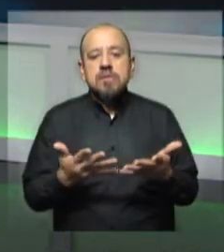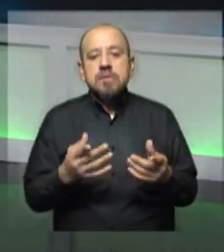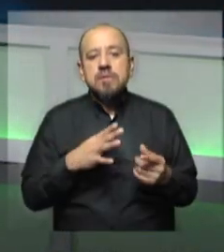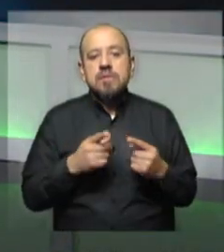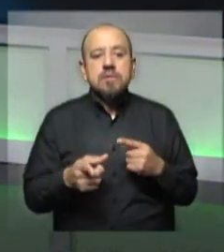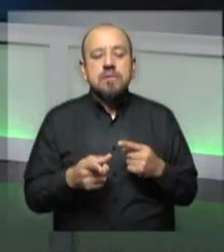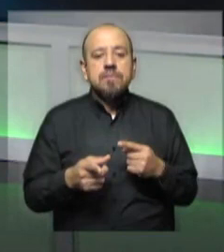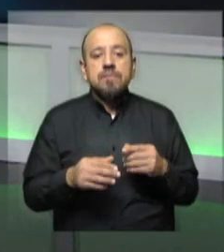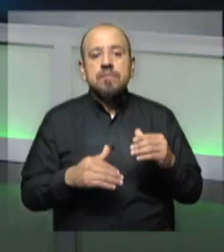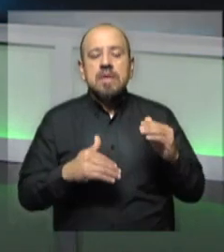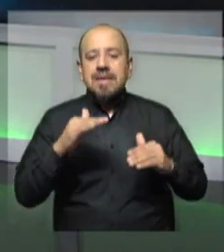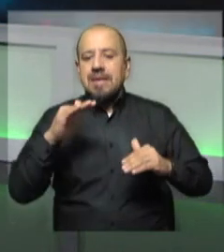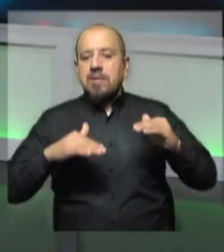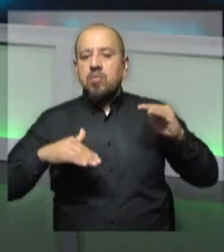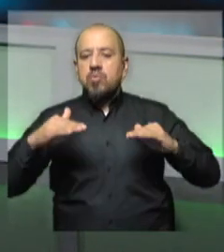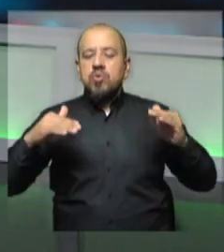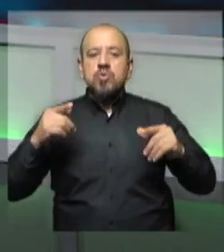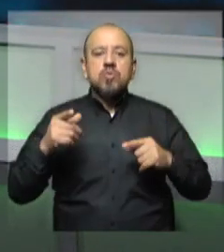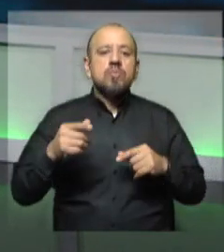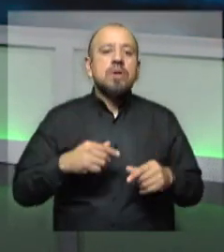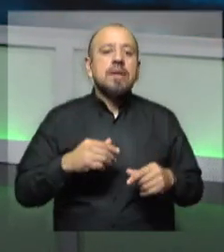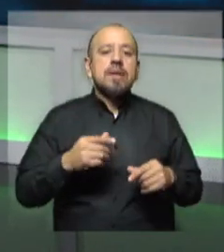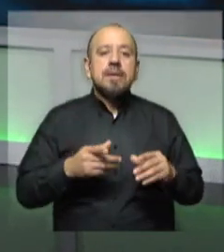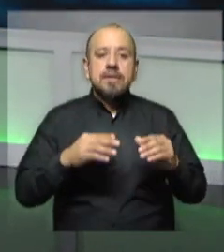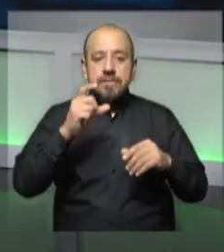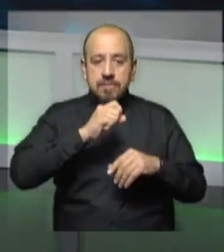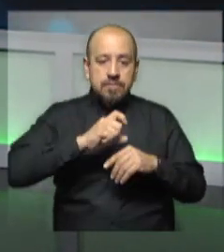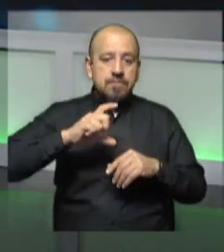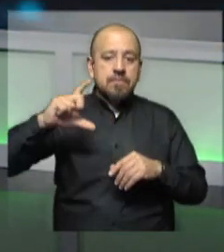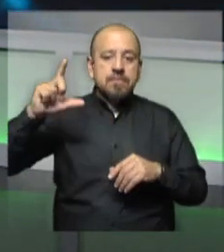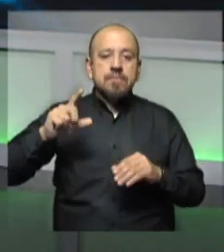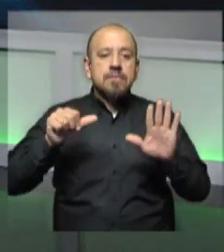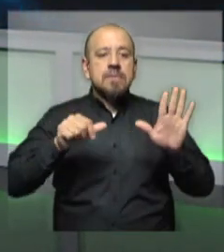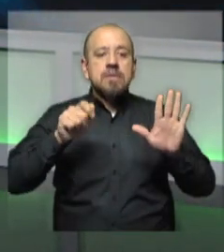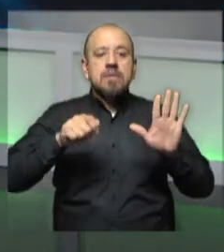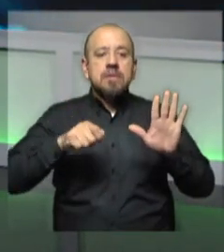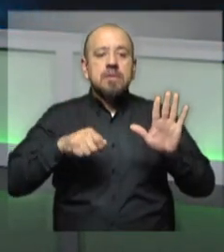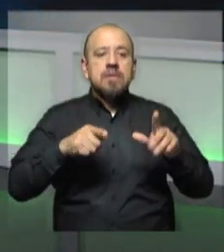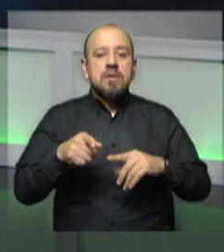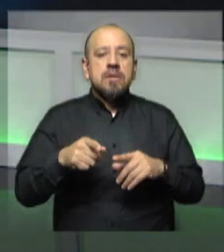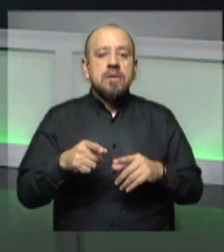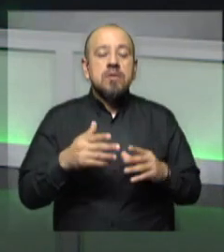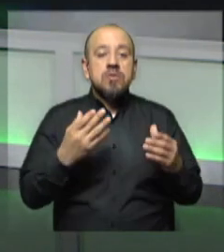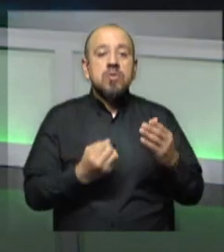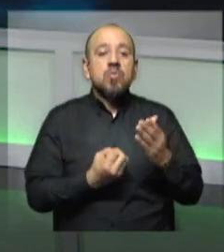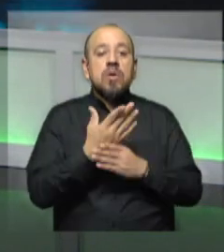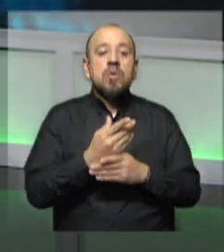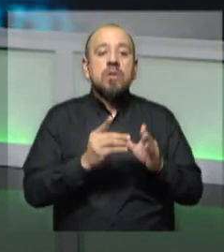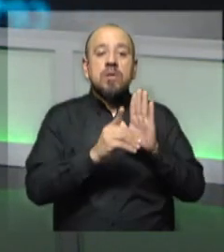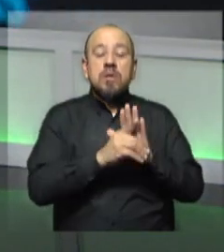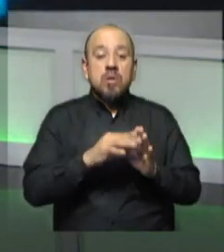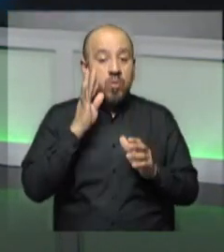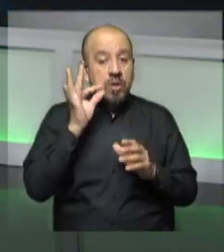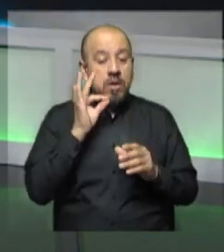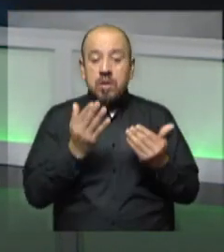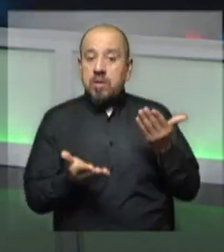es la evolución de la pobreza para los primeros semestres de cada año por qué Porque estos datos son relativamente nuevos entonces hay que tener cuidado